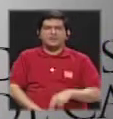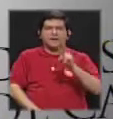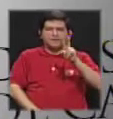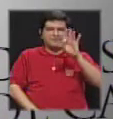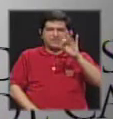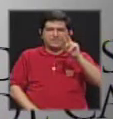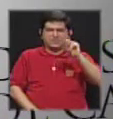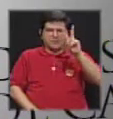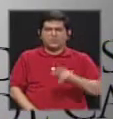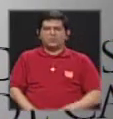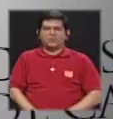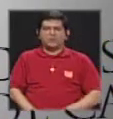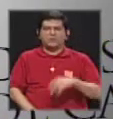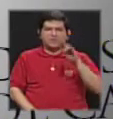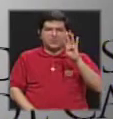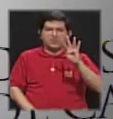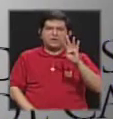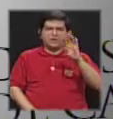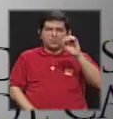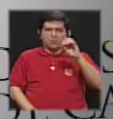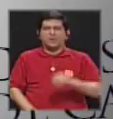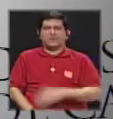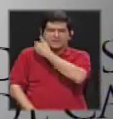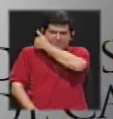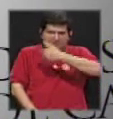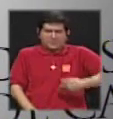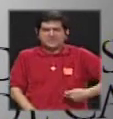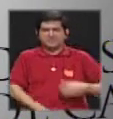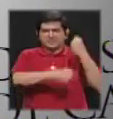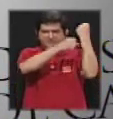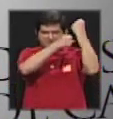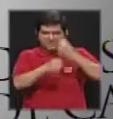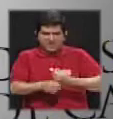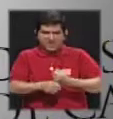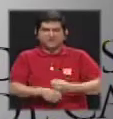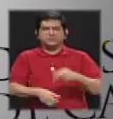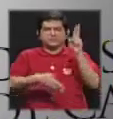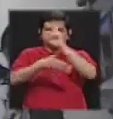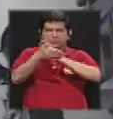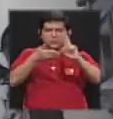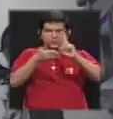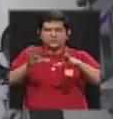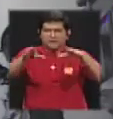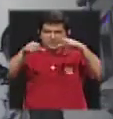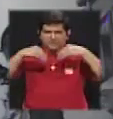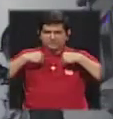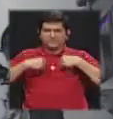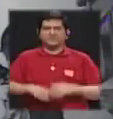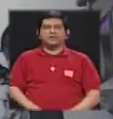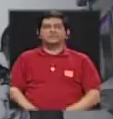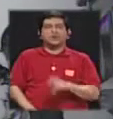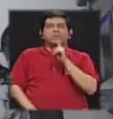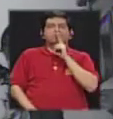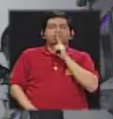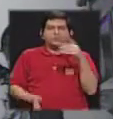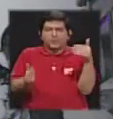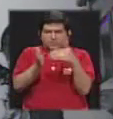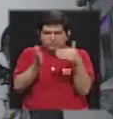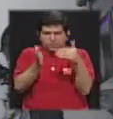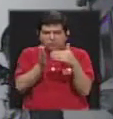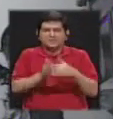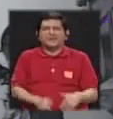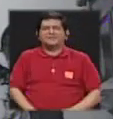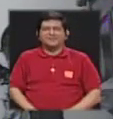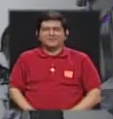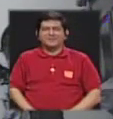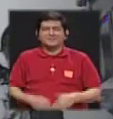de noviembre asume el 40º presidente de la Federación Estudiantil de la UCR. Y además, Honduras reabre las